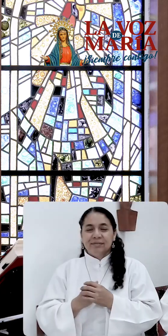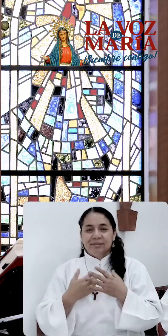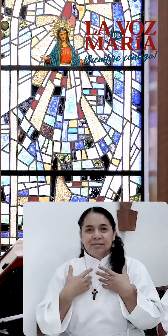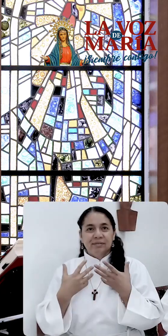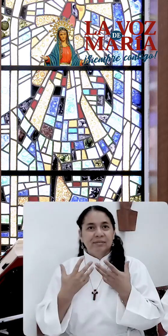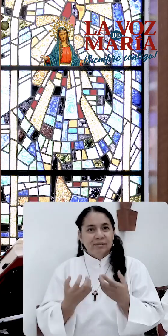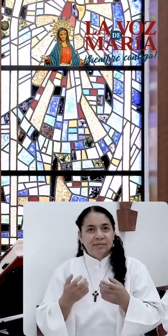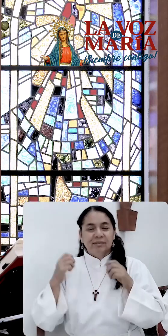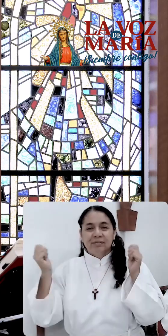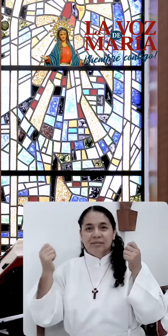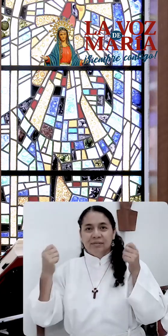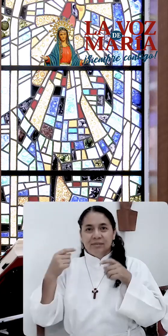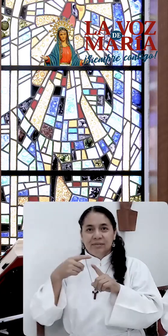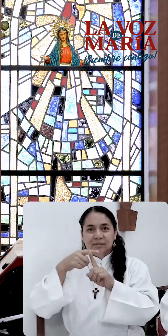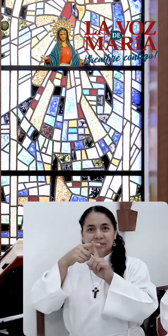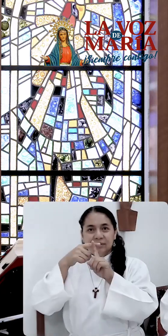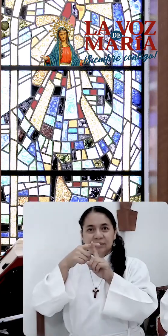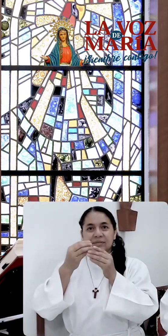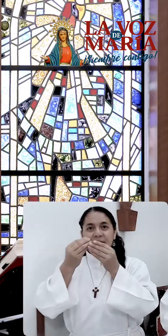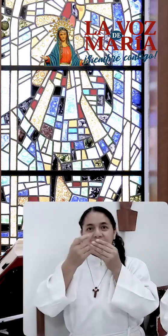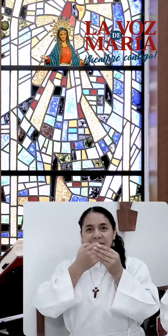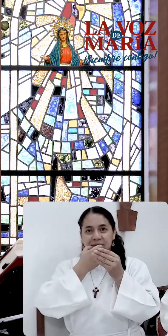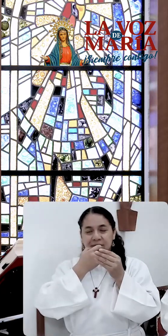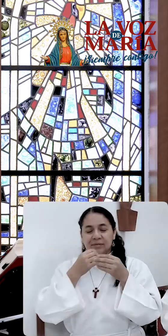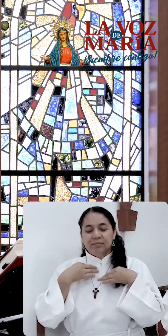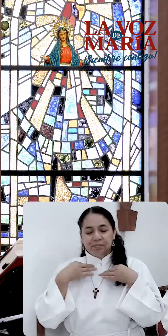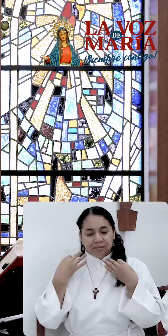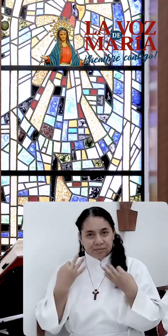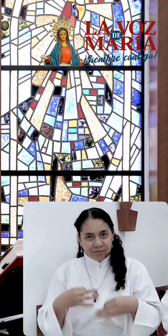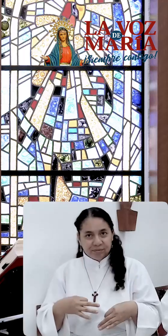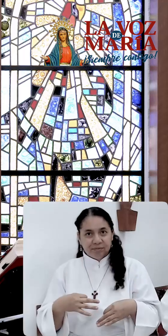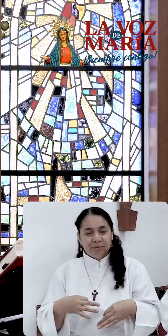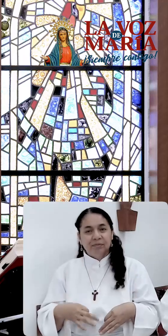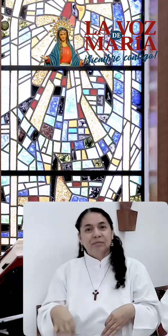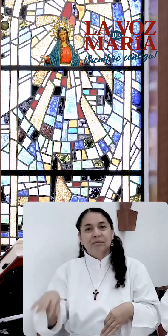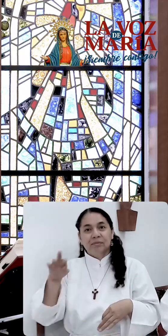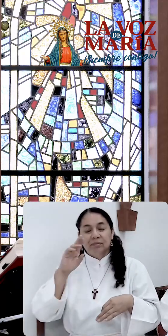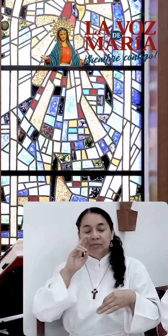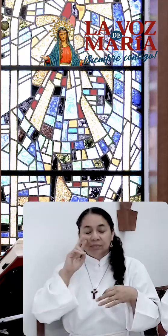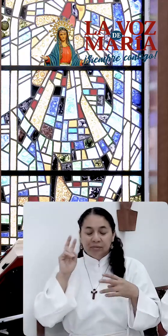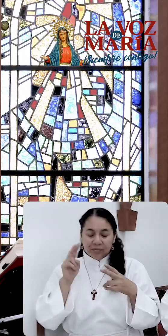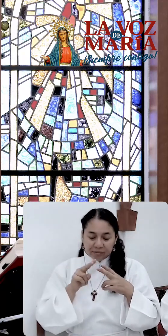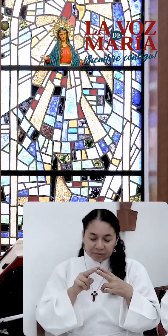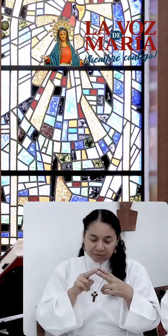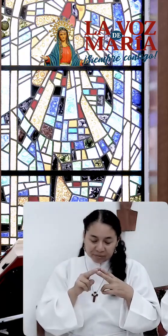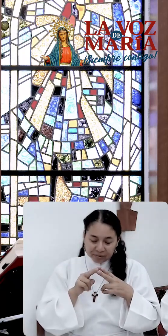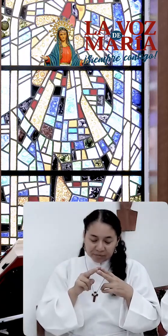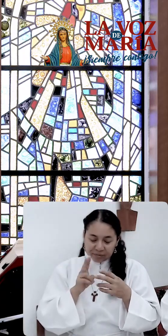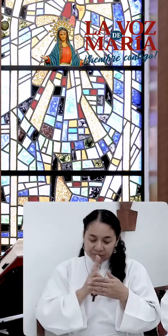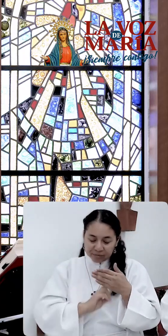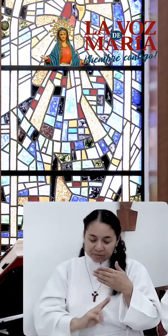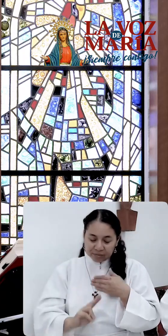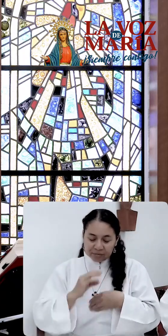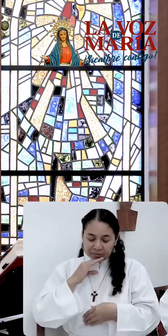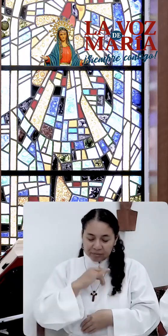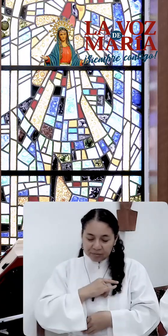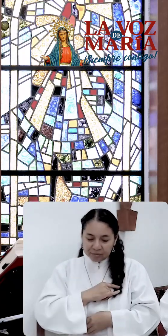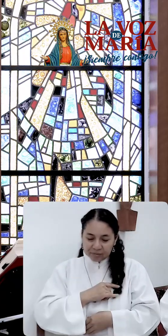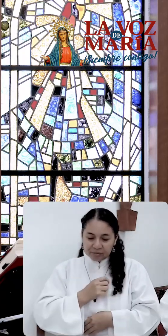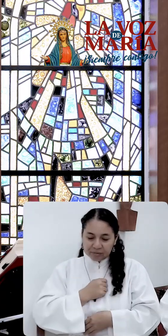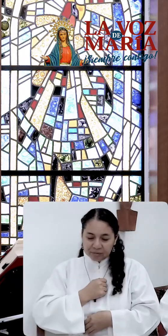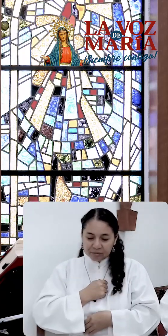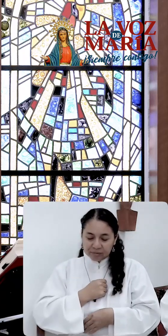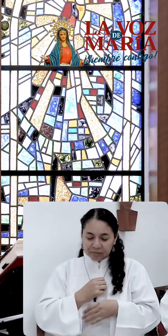Dispuestos a celebrar dignamente esa Eucaristía, reconozcamos con humildad nuestros pecados.